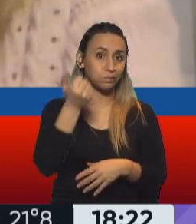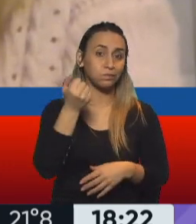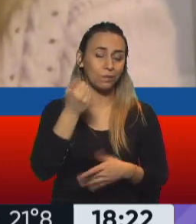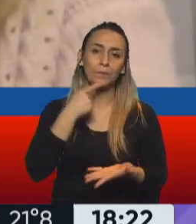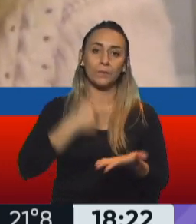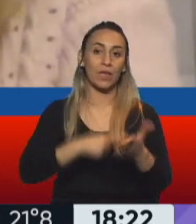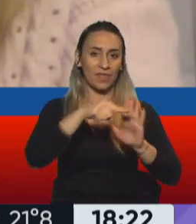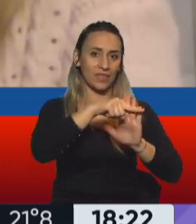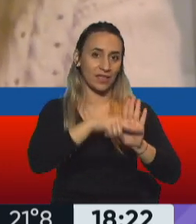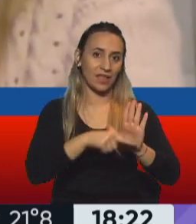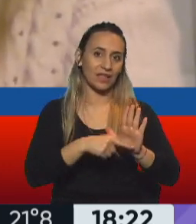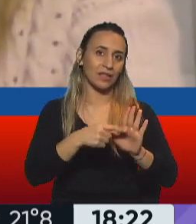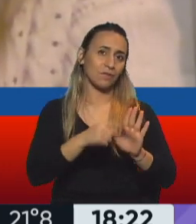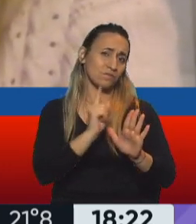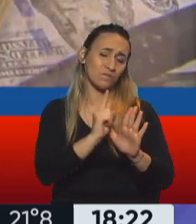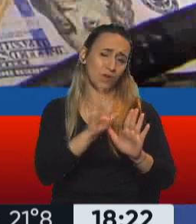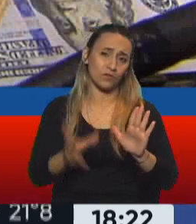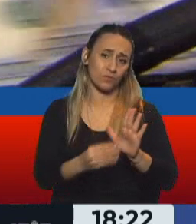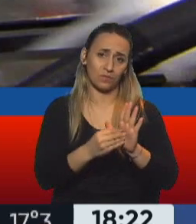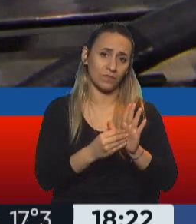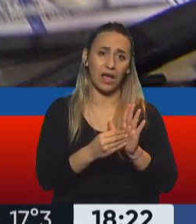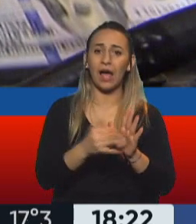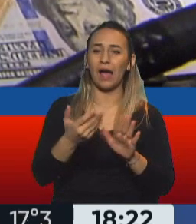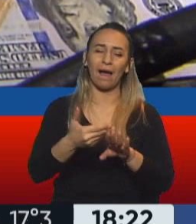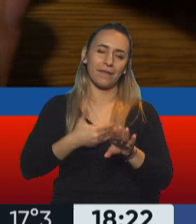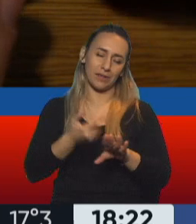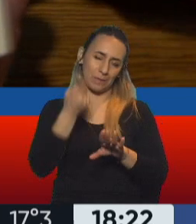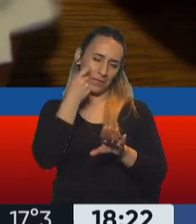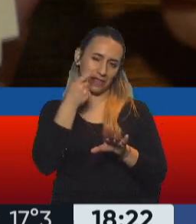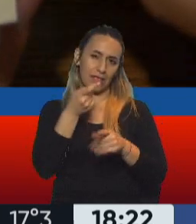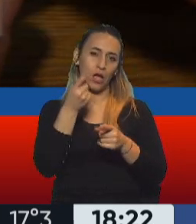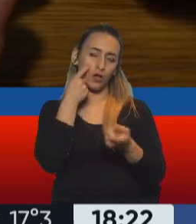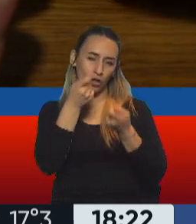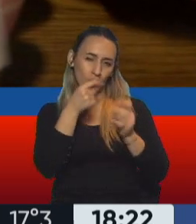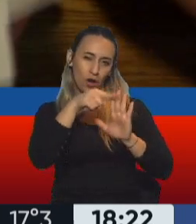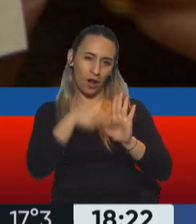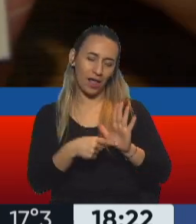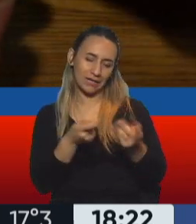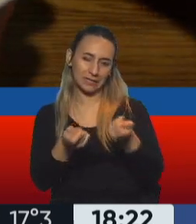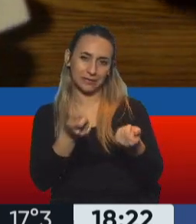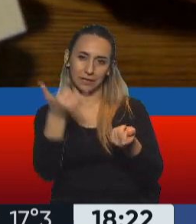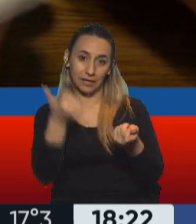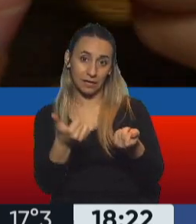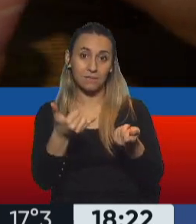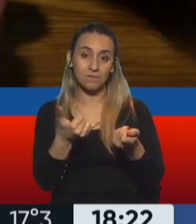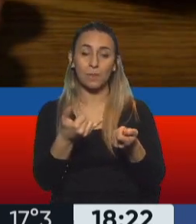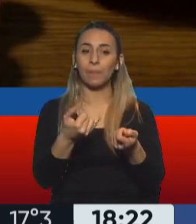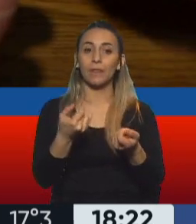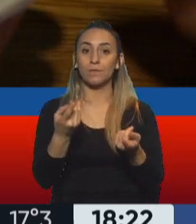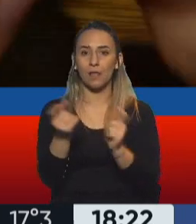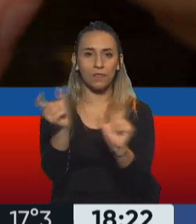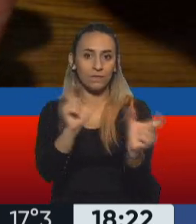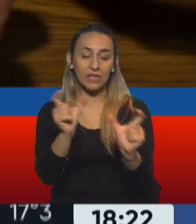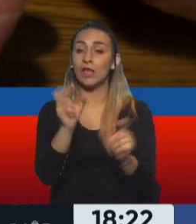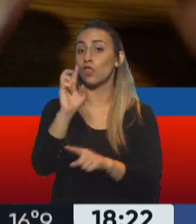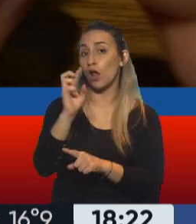par de medidas ya sumadas, ¿no?, a los controles que veníamos viendo desde hace un tiempo esta parte, justamente para controlar la brecha entre el